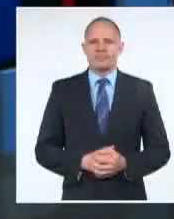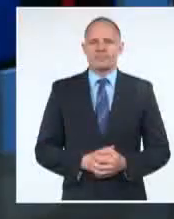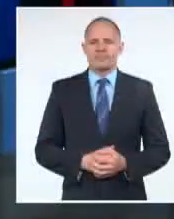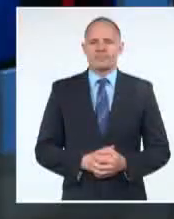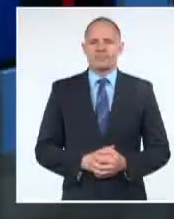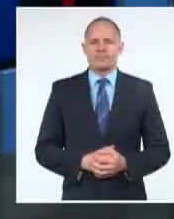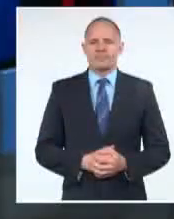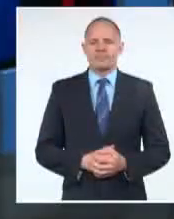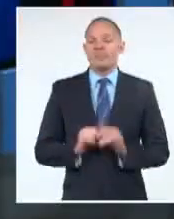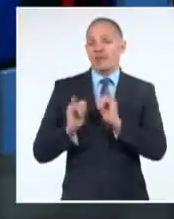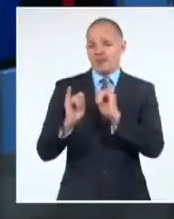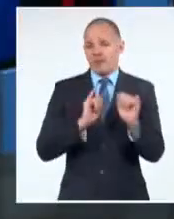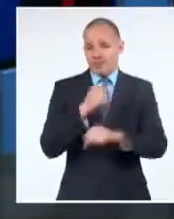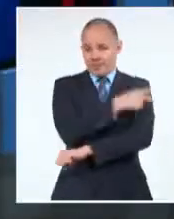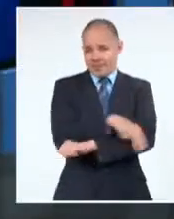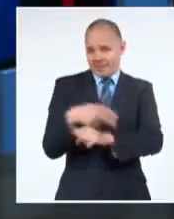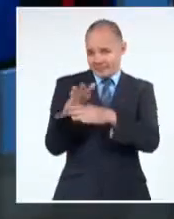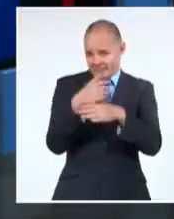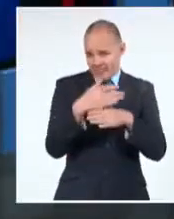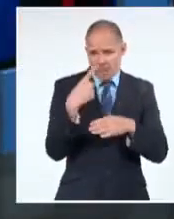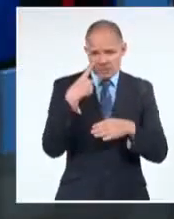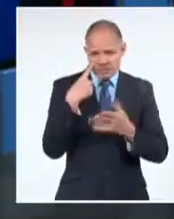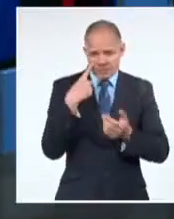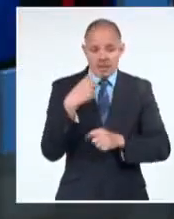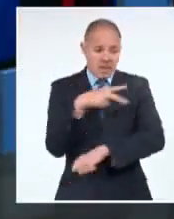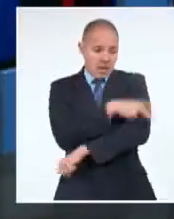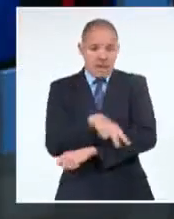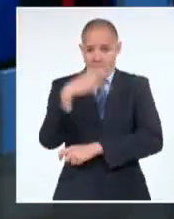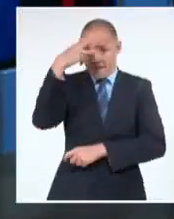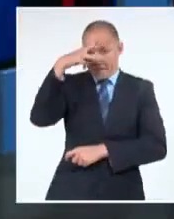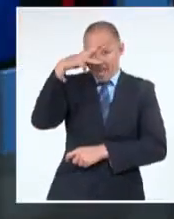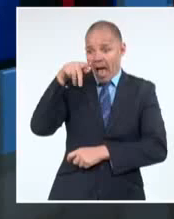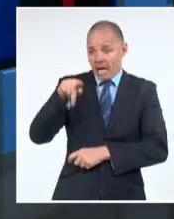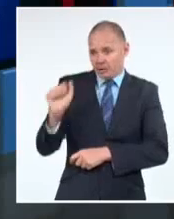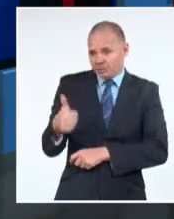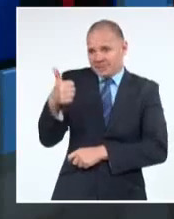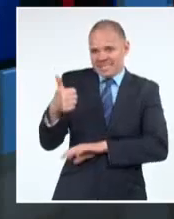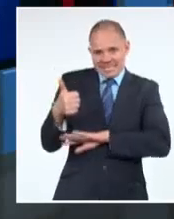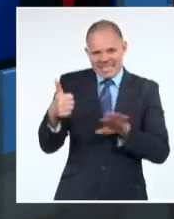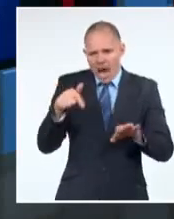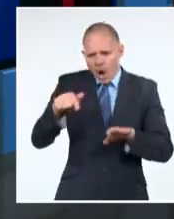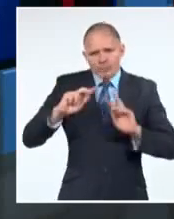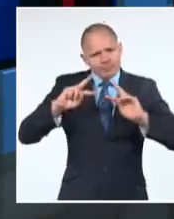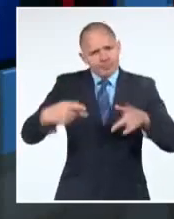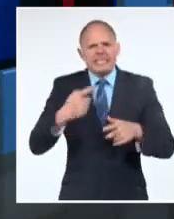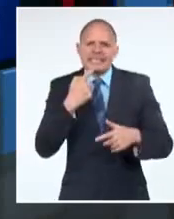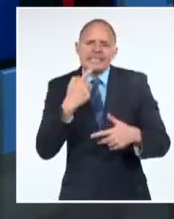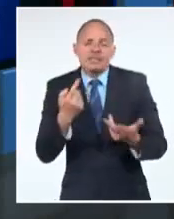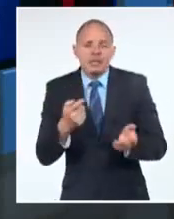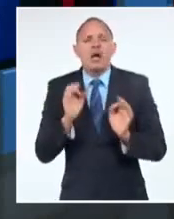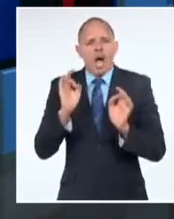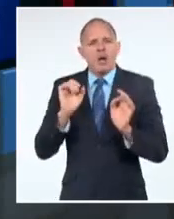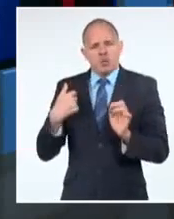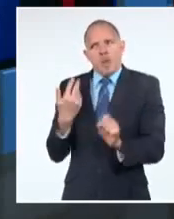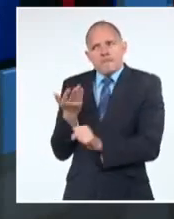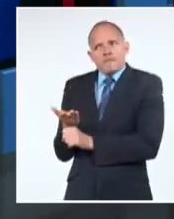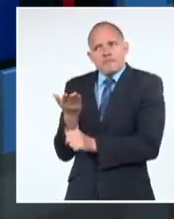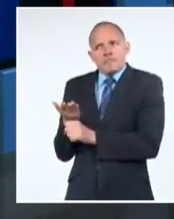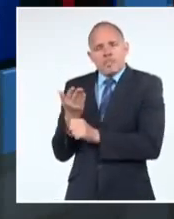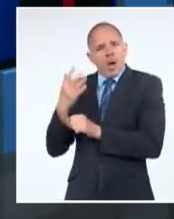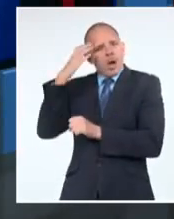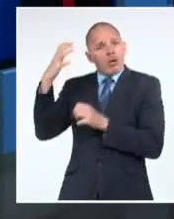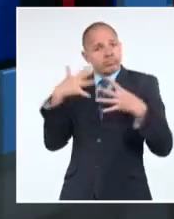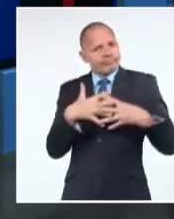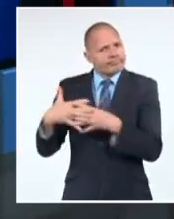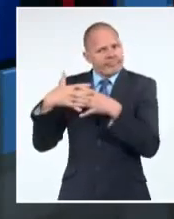Veamos qué sucede más allá de las fronteras cubanas. El presidente de México, Andrés Manuel López Obrador, reiteró este lunes su intención de mediar frente al gobierno